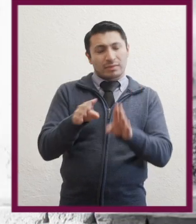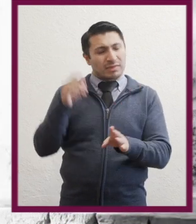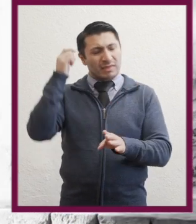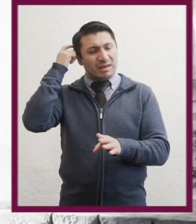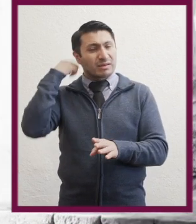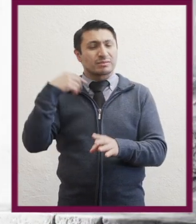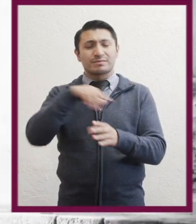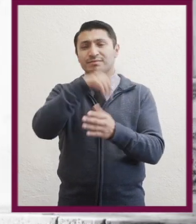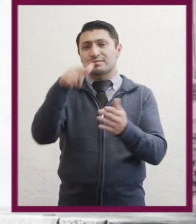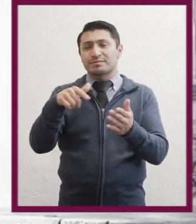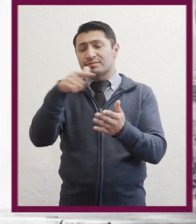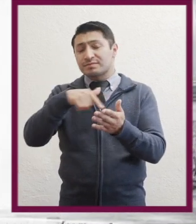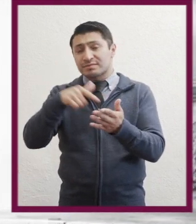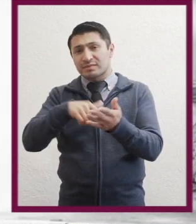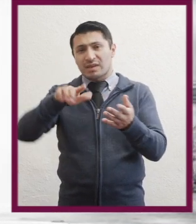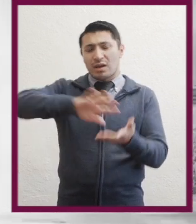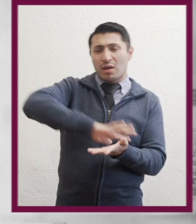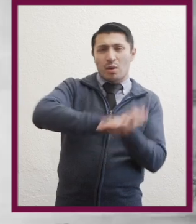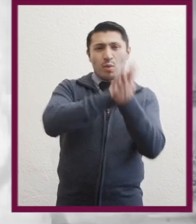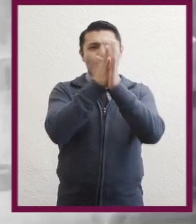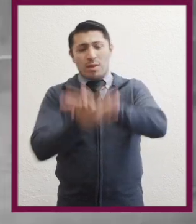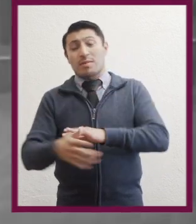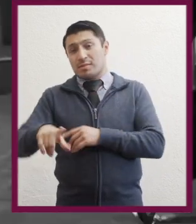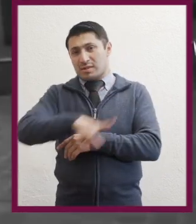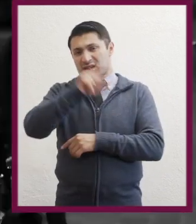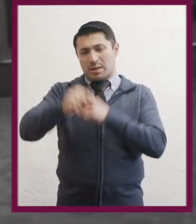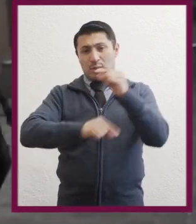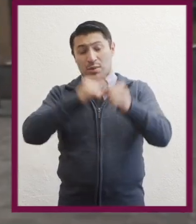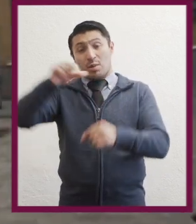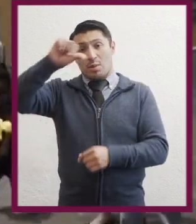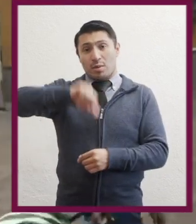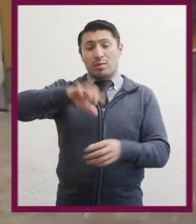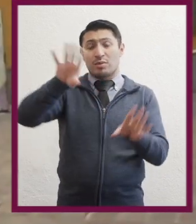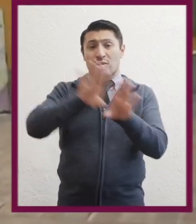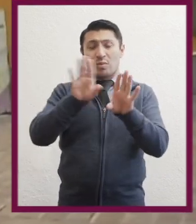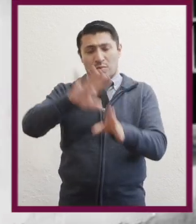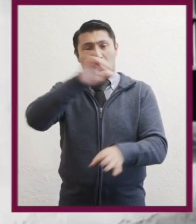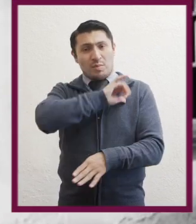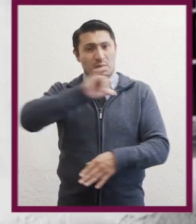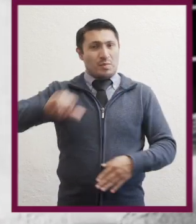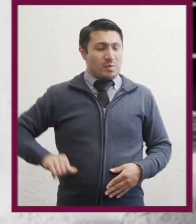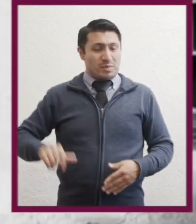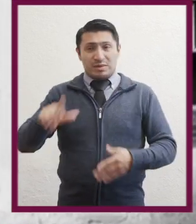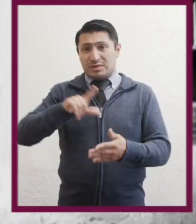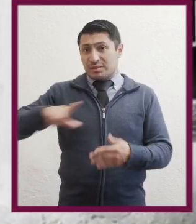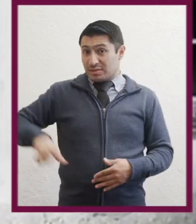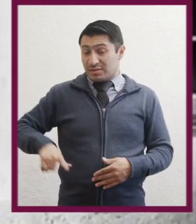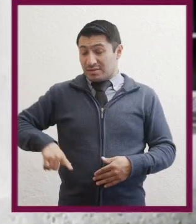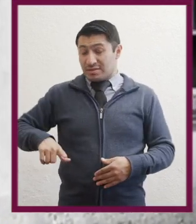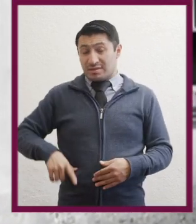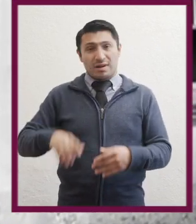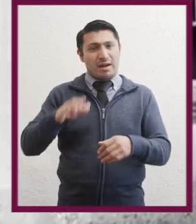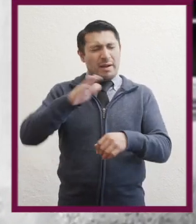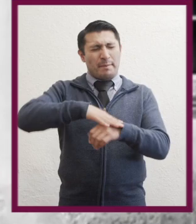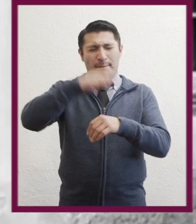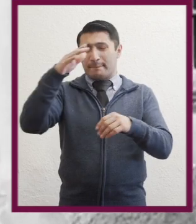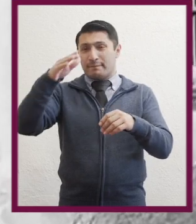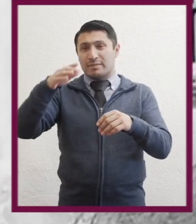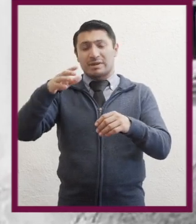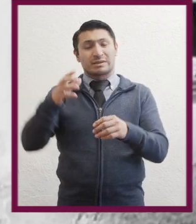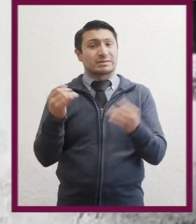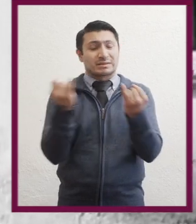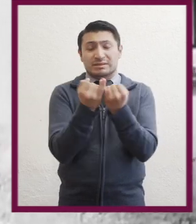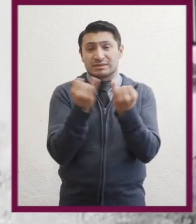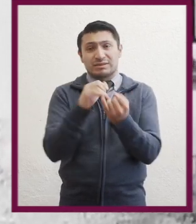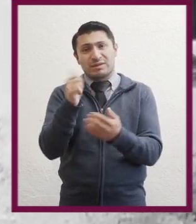provinciano que décadas después comenzó a transformarse. Hoy es la sede de la alcaldía y, como sucede en la mayoría de las